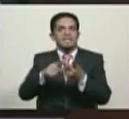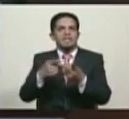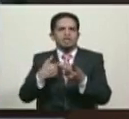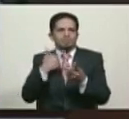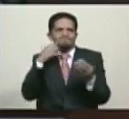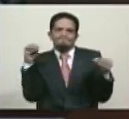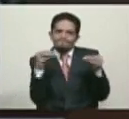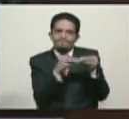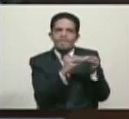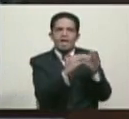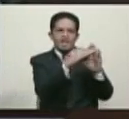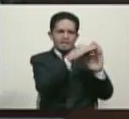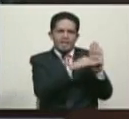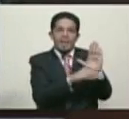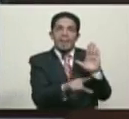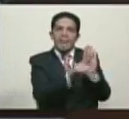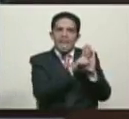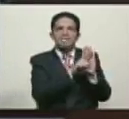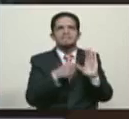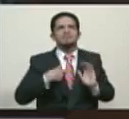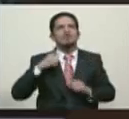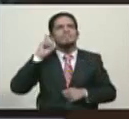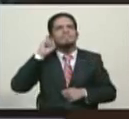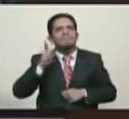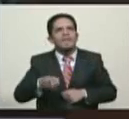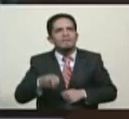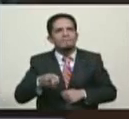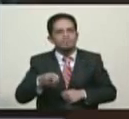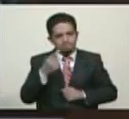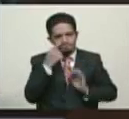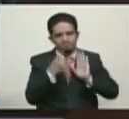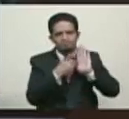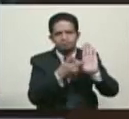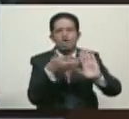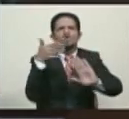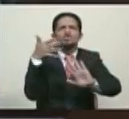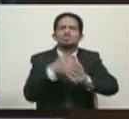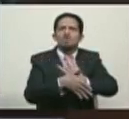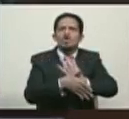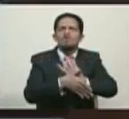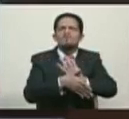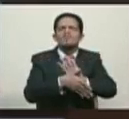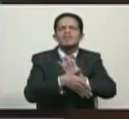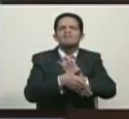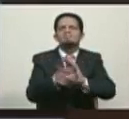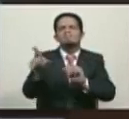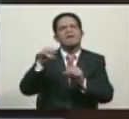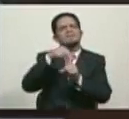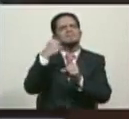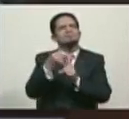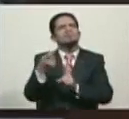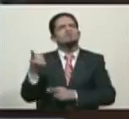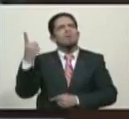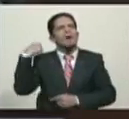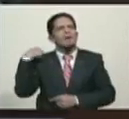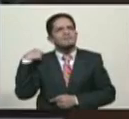las leyes, tengo el deber de pronunciarme sobre los acontecimientos ocurridos el día de